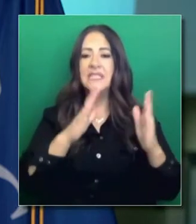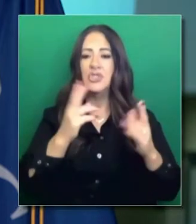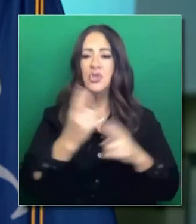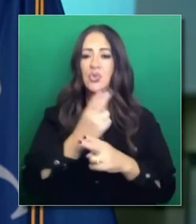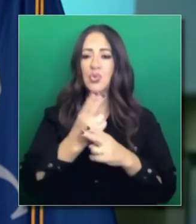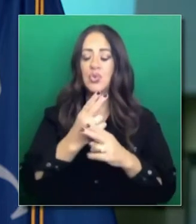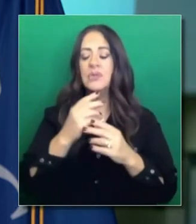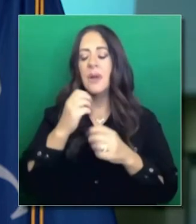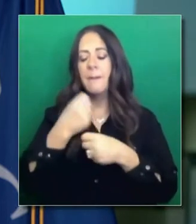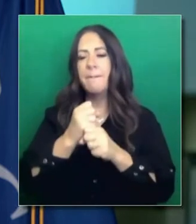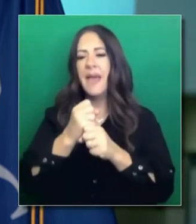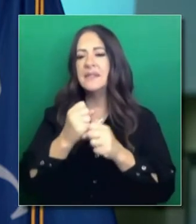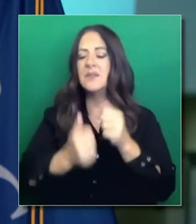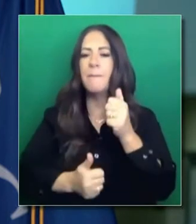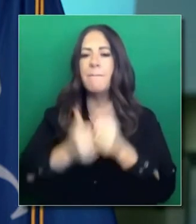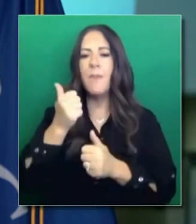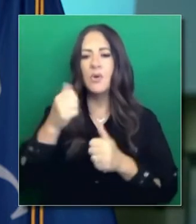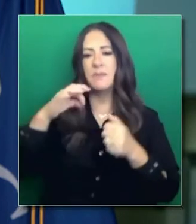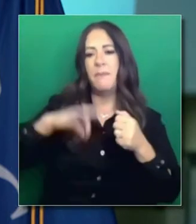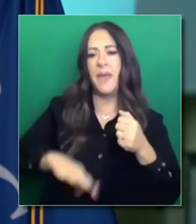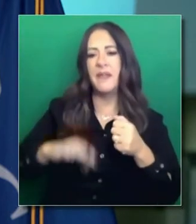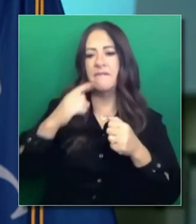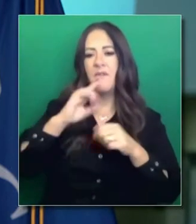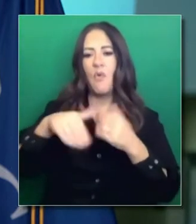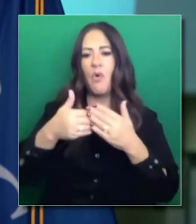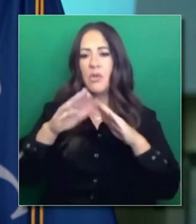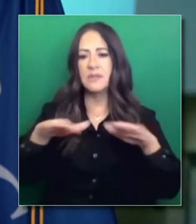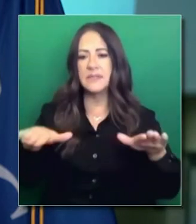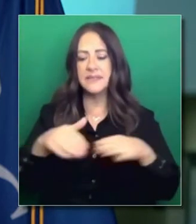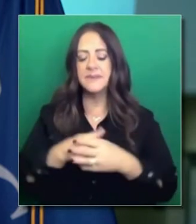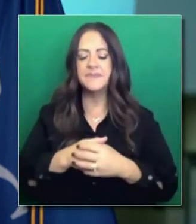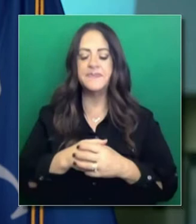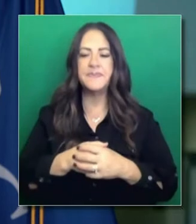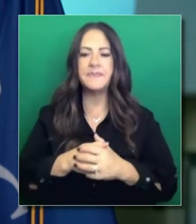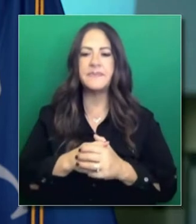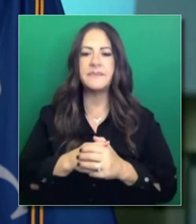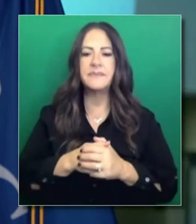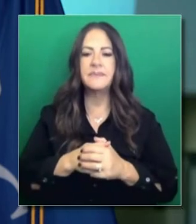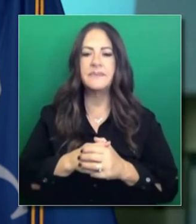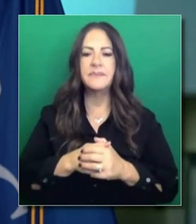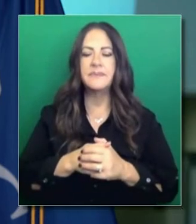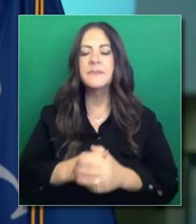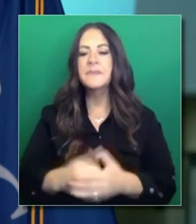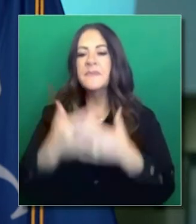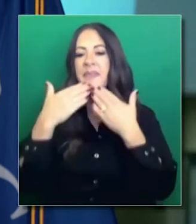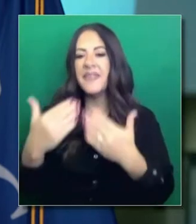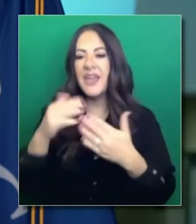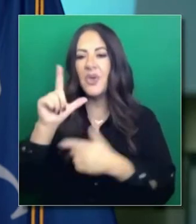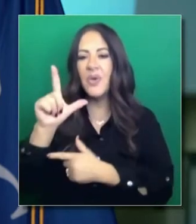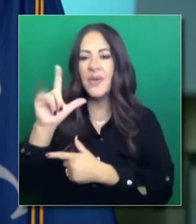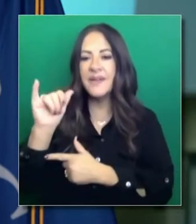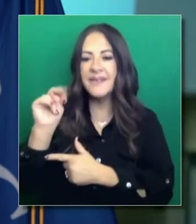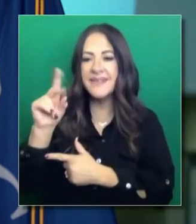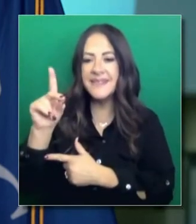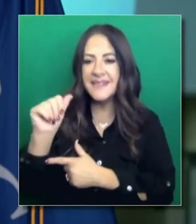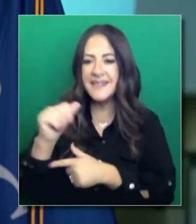esfuerzos tengan el máximo efecto. Muchas gracias, Linda. Aprecio sus